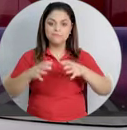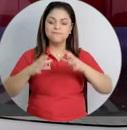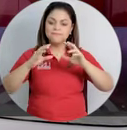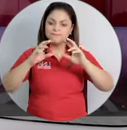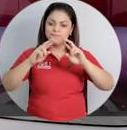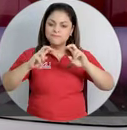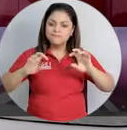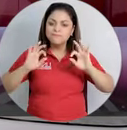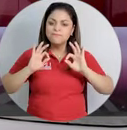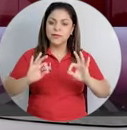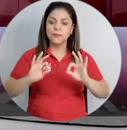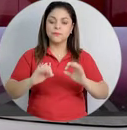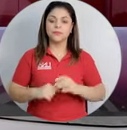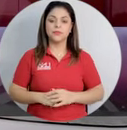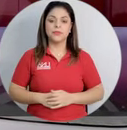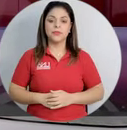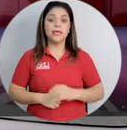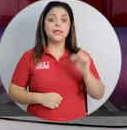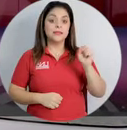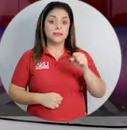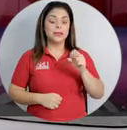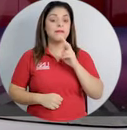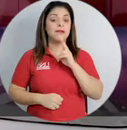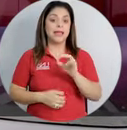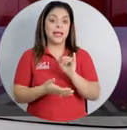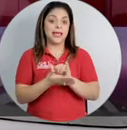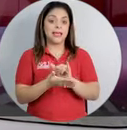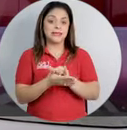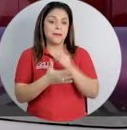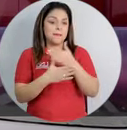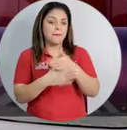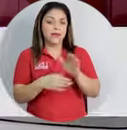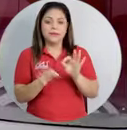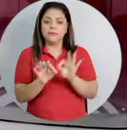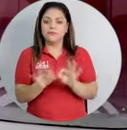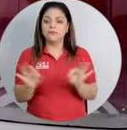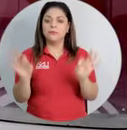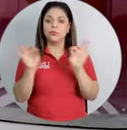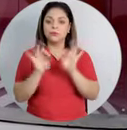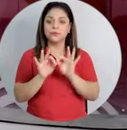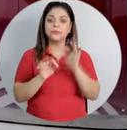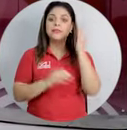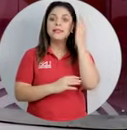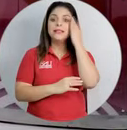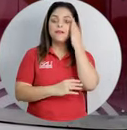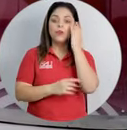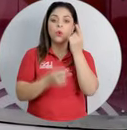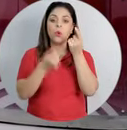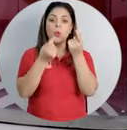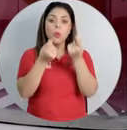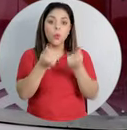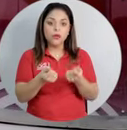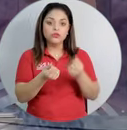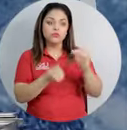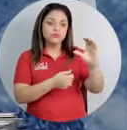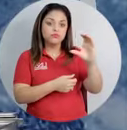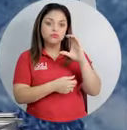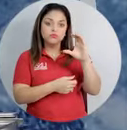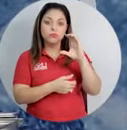parte es, veámosla así, medular, saber cuáles son las fuentes de ingresos, con cuáles ingresos se cuentan, crear a